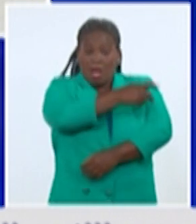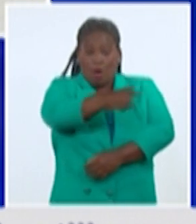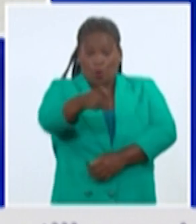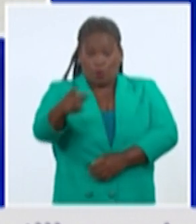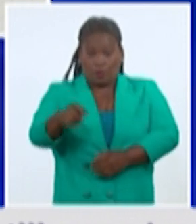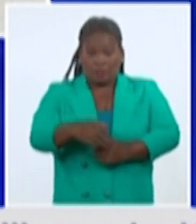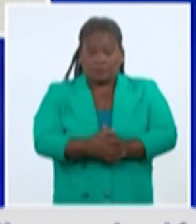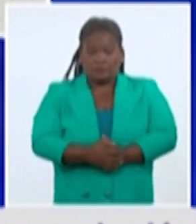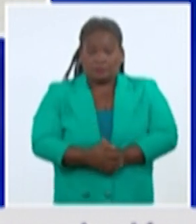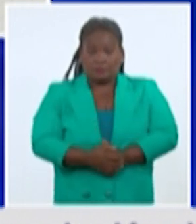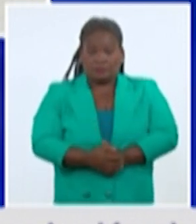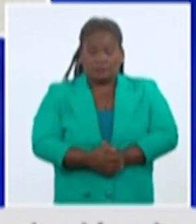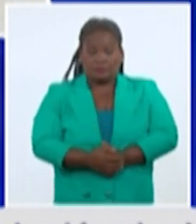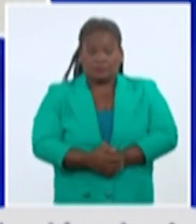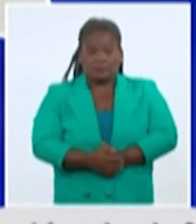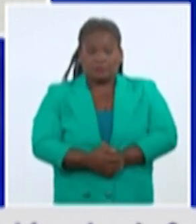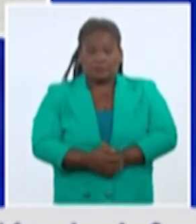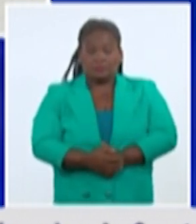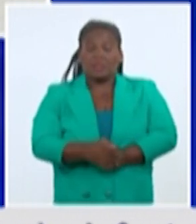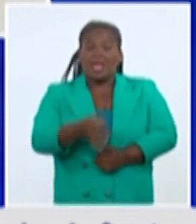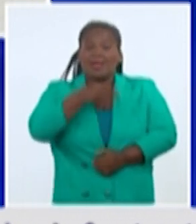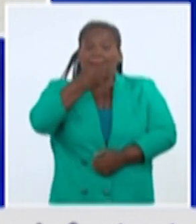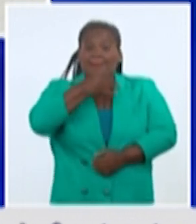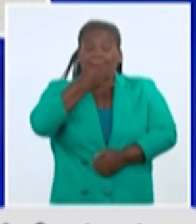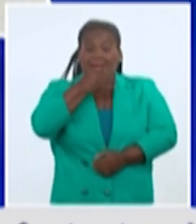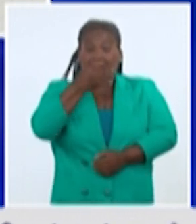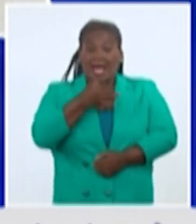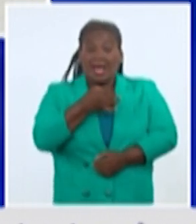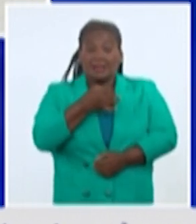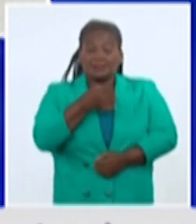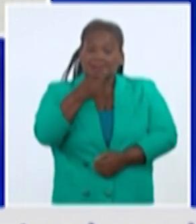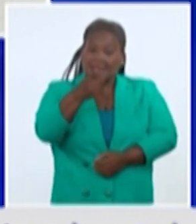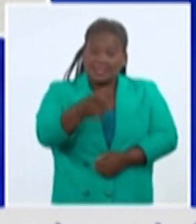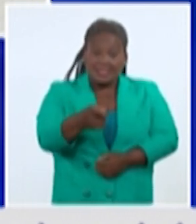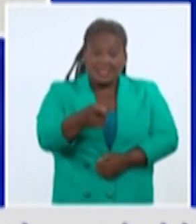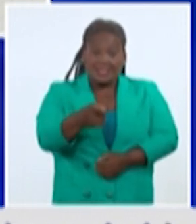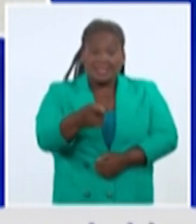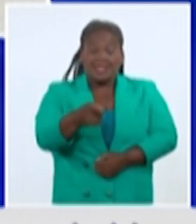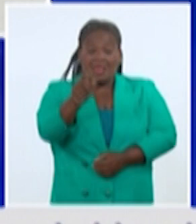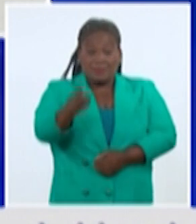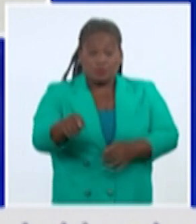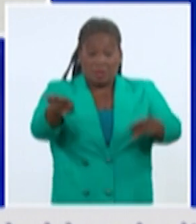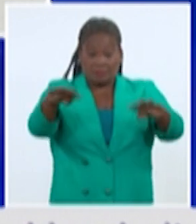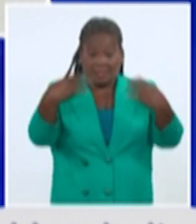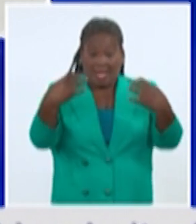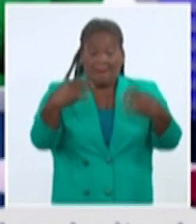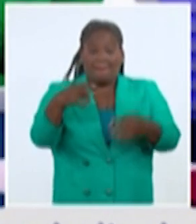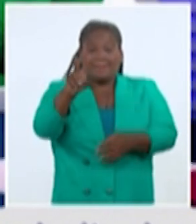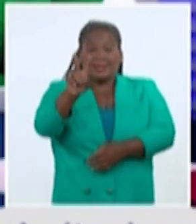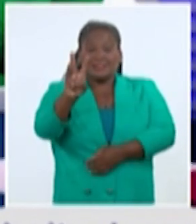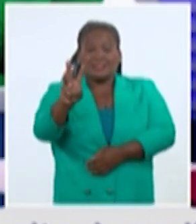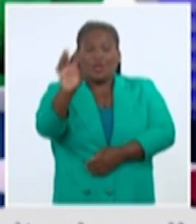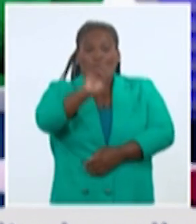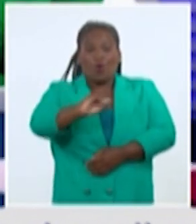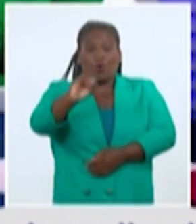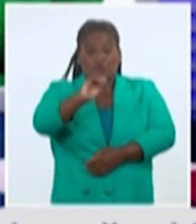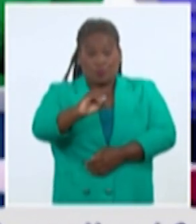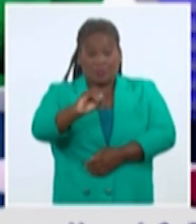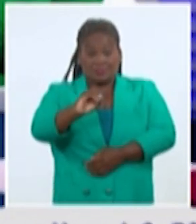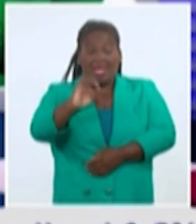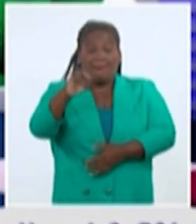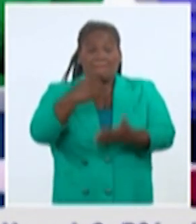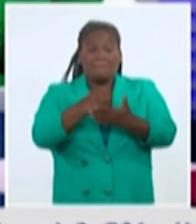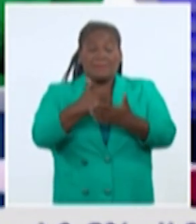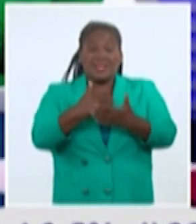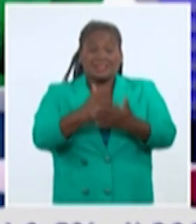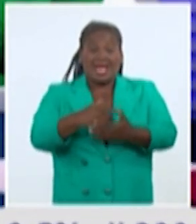sentido también comentarte, Gisela, a ti y a los televidentes, que el pasado 23 de octubre el CENME autorizó el